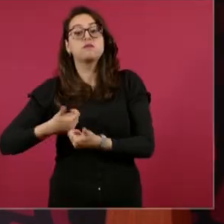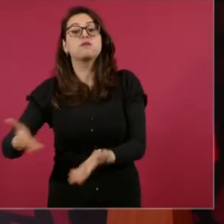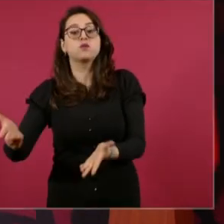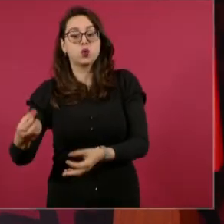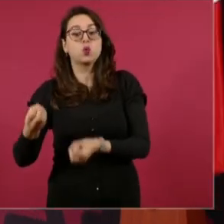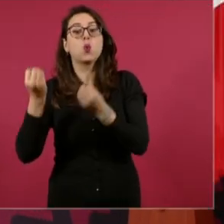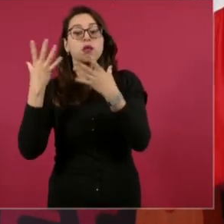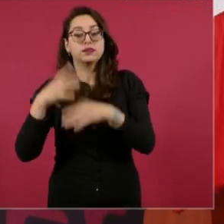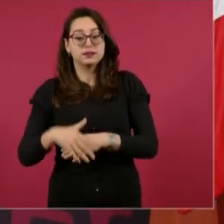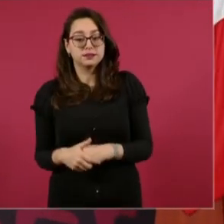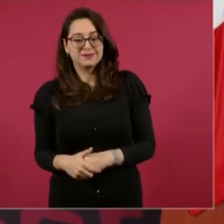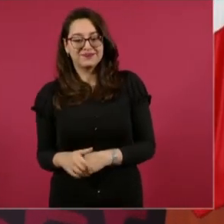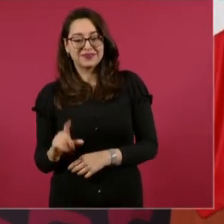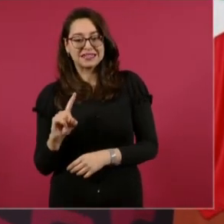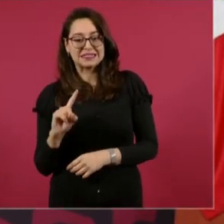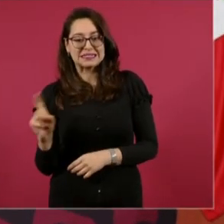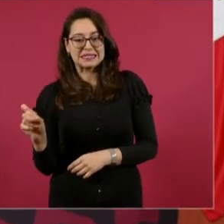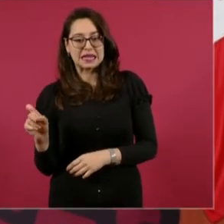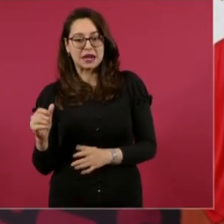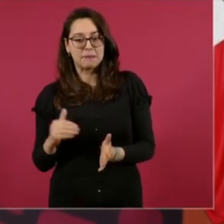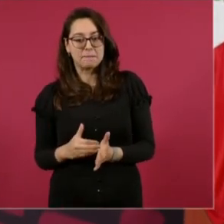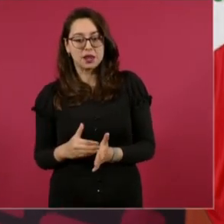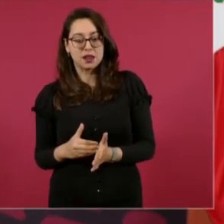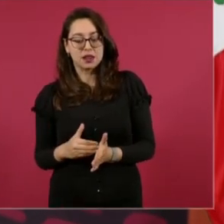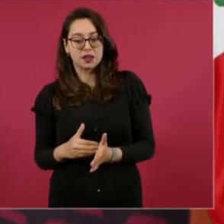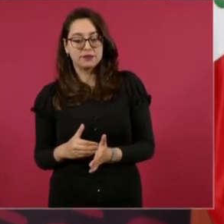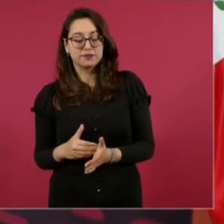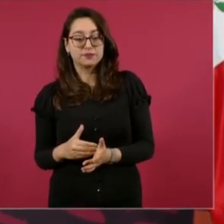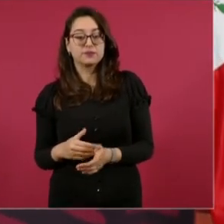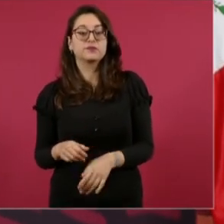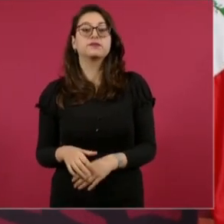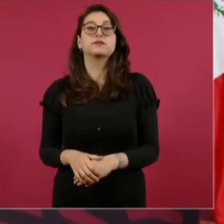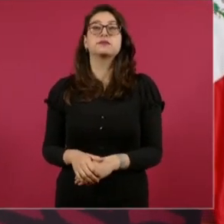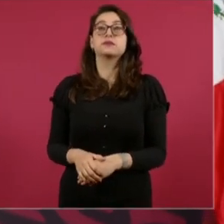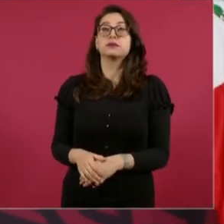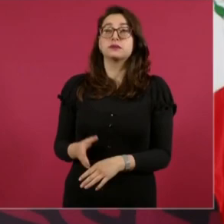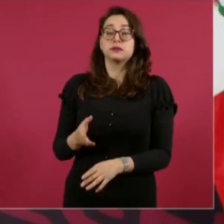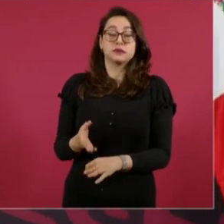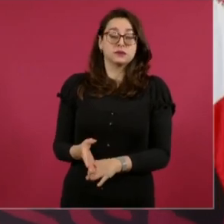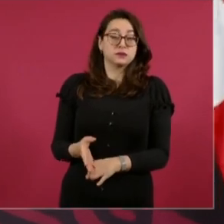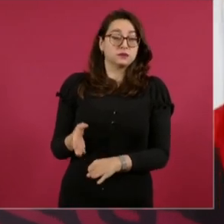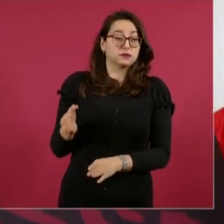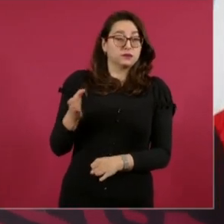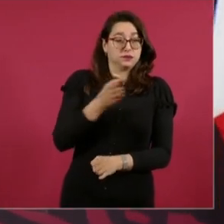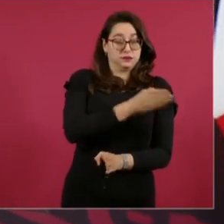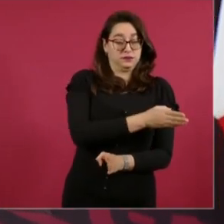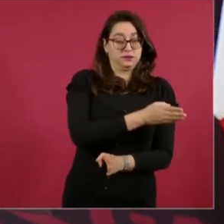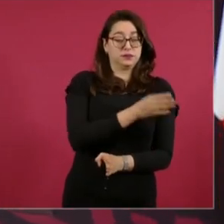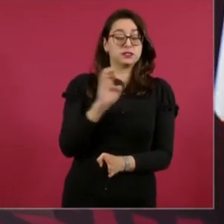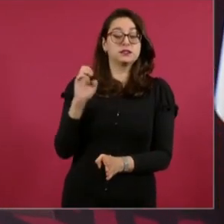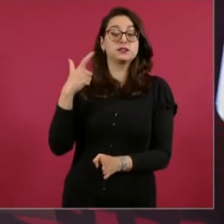¿Cuántos kilómetros de trenes construyeron desde que privatizó